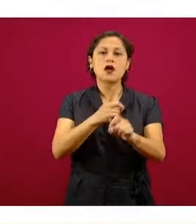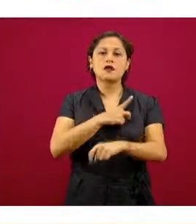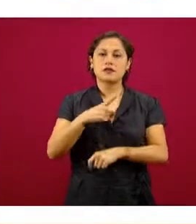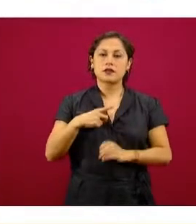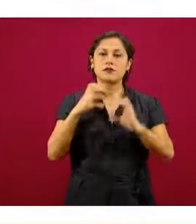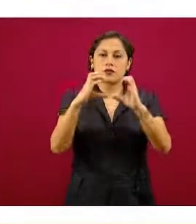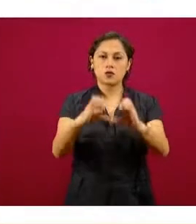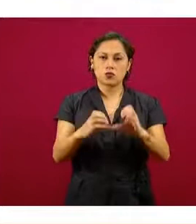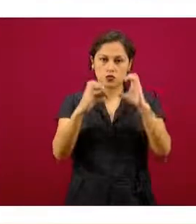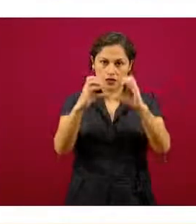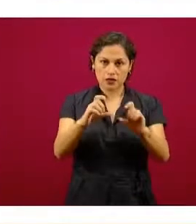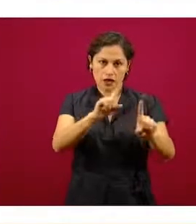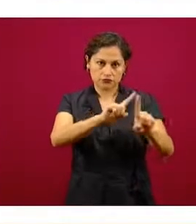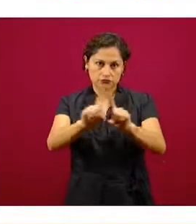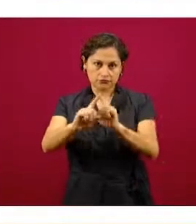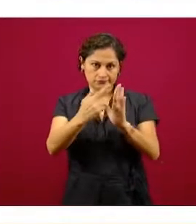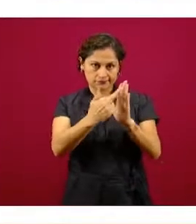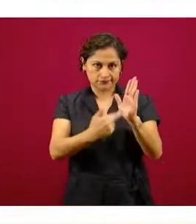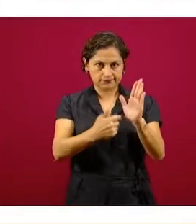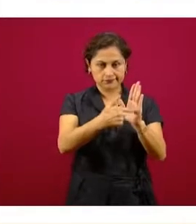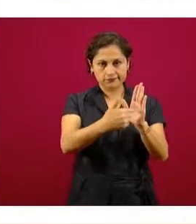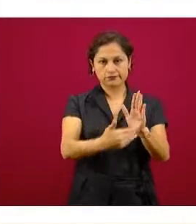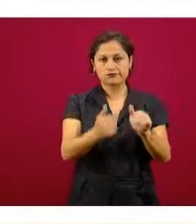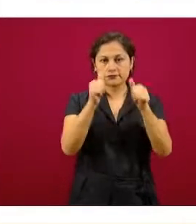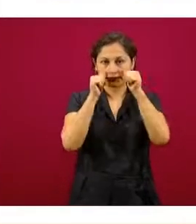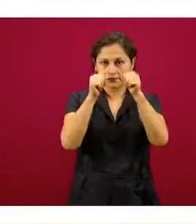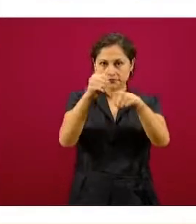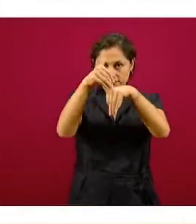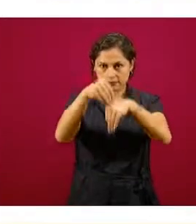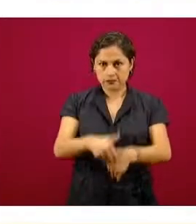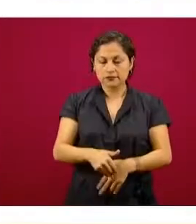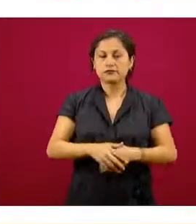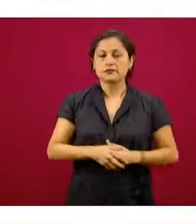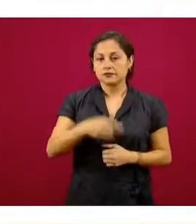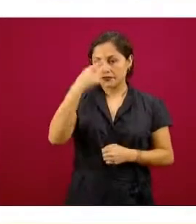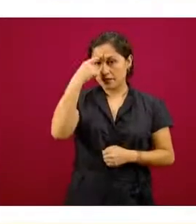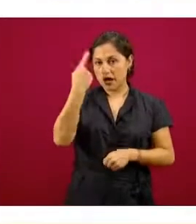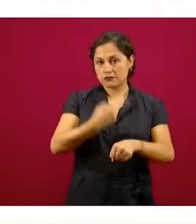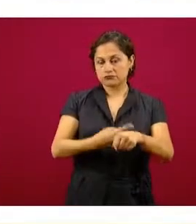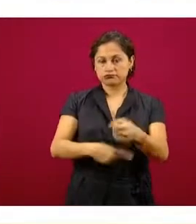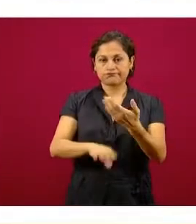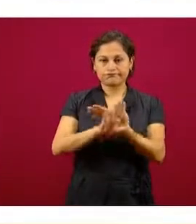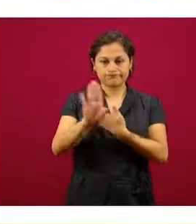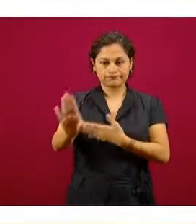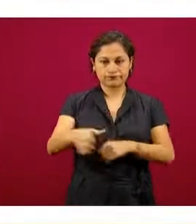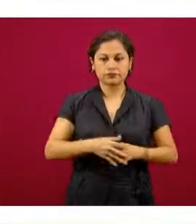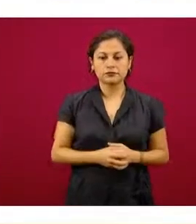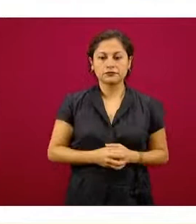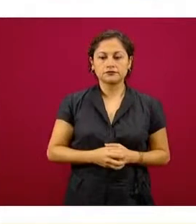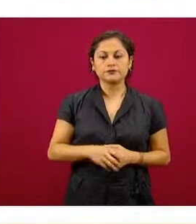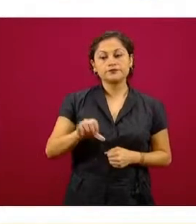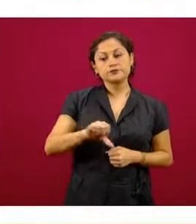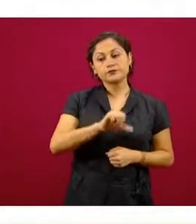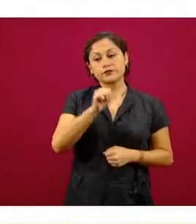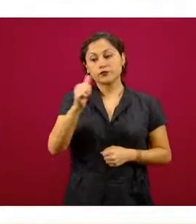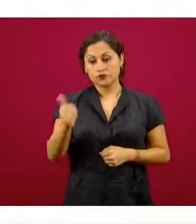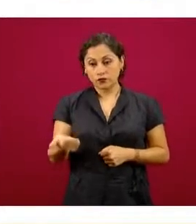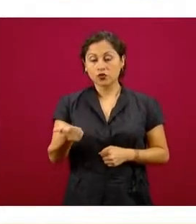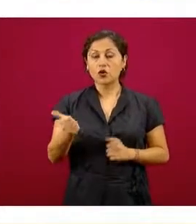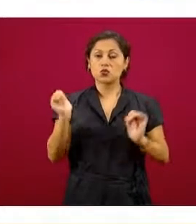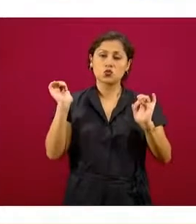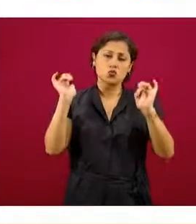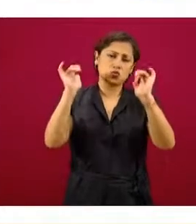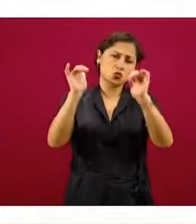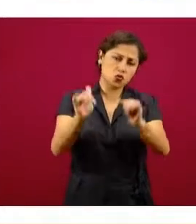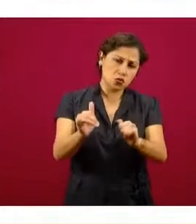la concentración de personas al interior y disminuir entonces la posibilidad de un contagio. Y estos dos grupos, que son las congregaciones masivas,